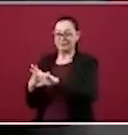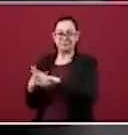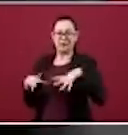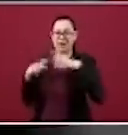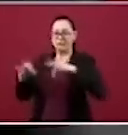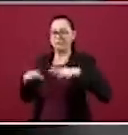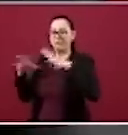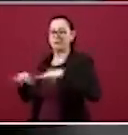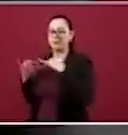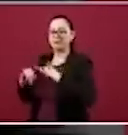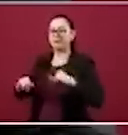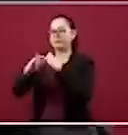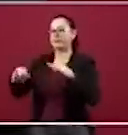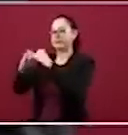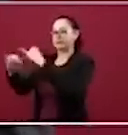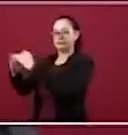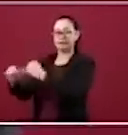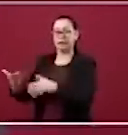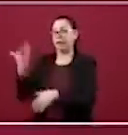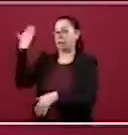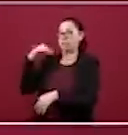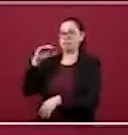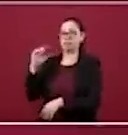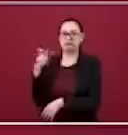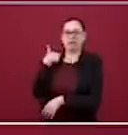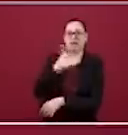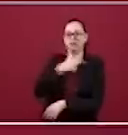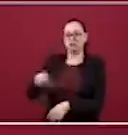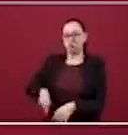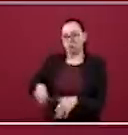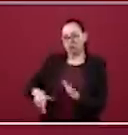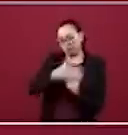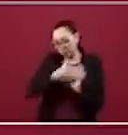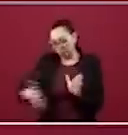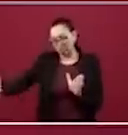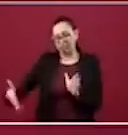órganos autónomos que crearon en el periodo neoliberal para favorecer